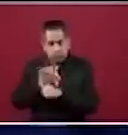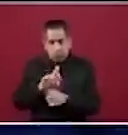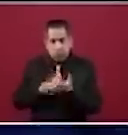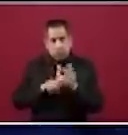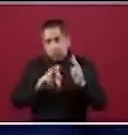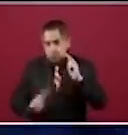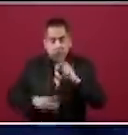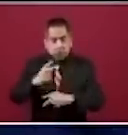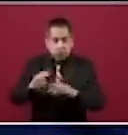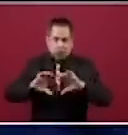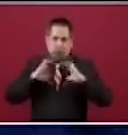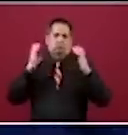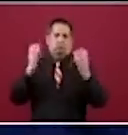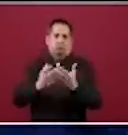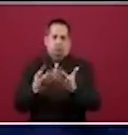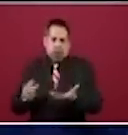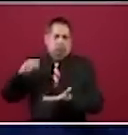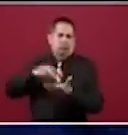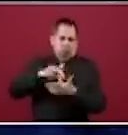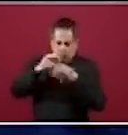al Congreso, pues vamos a informar.